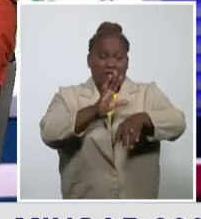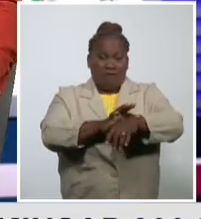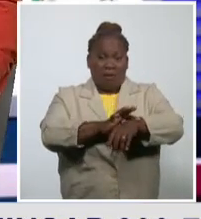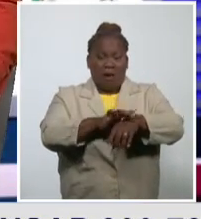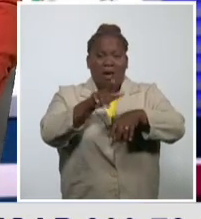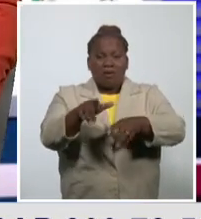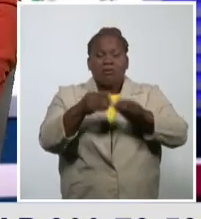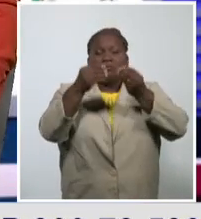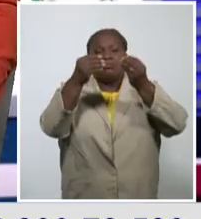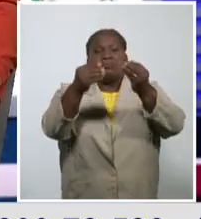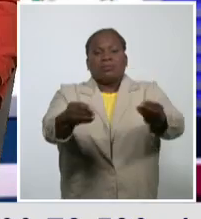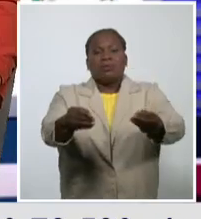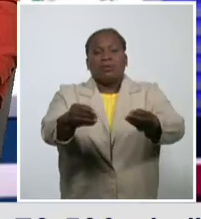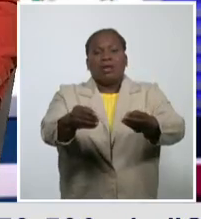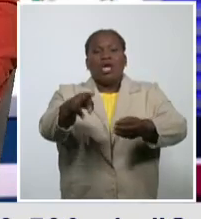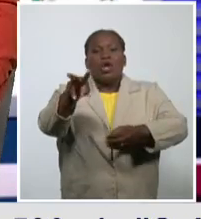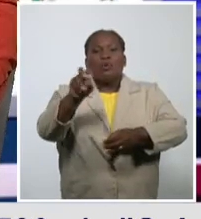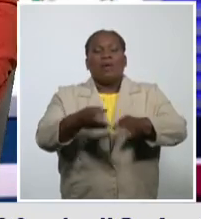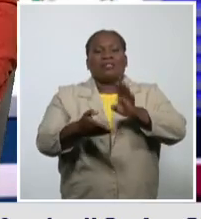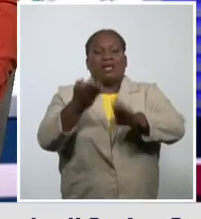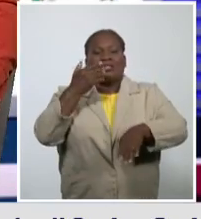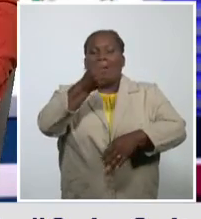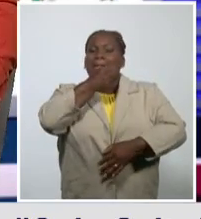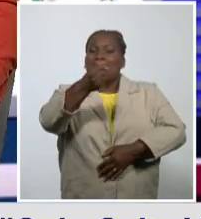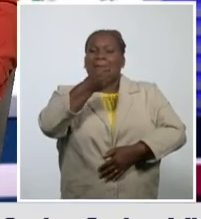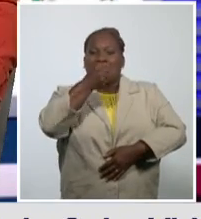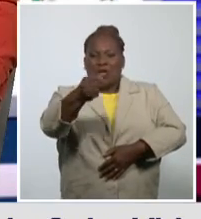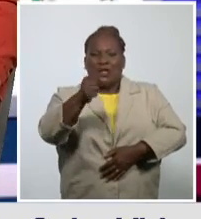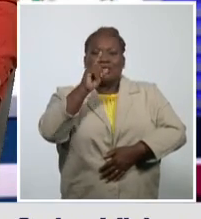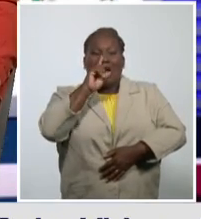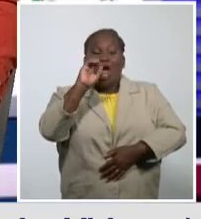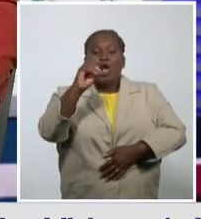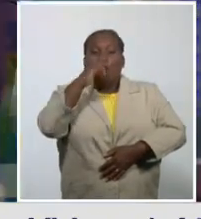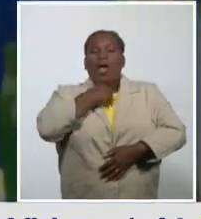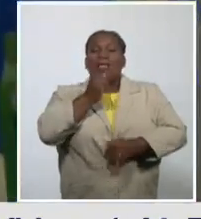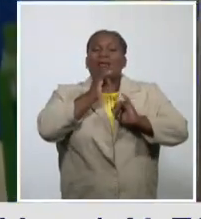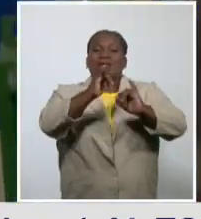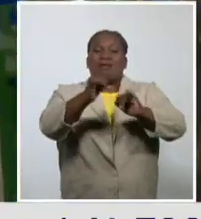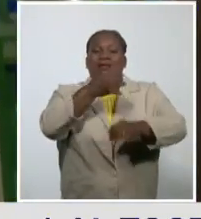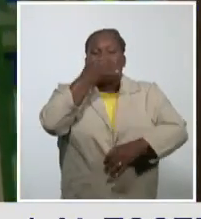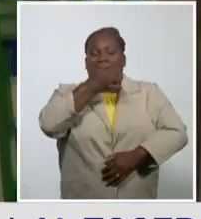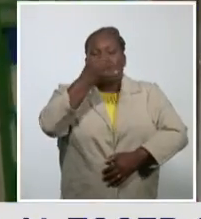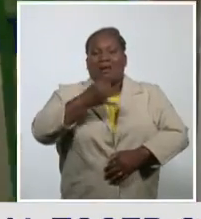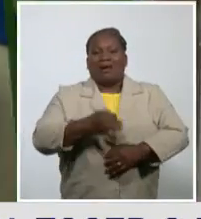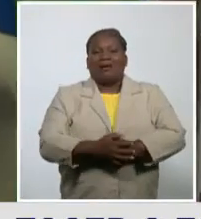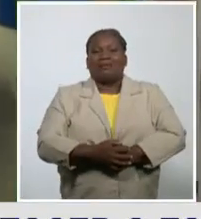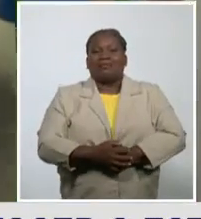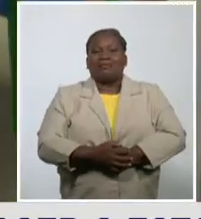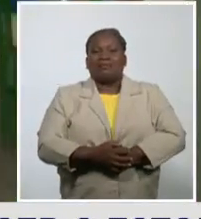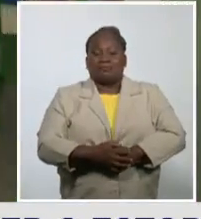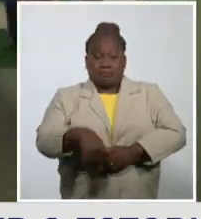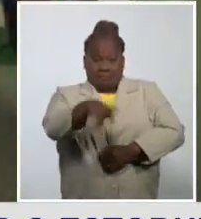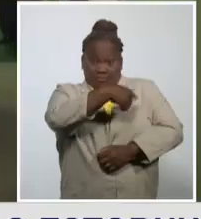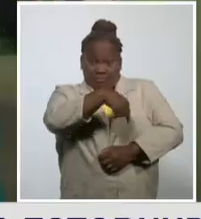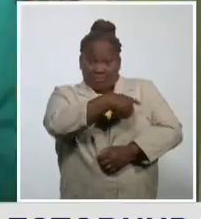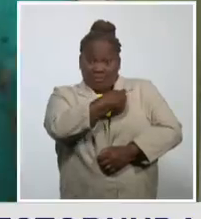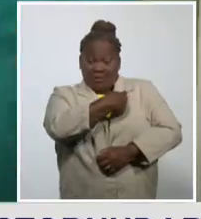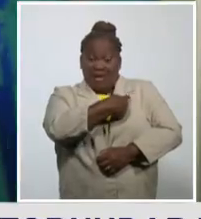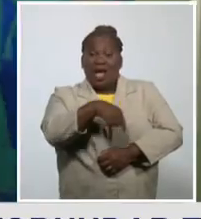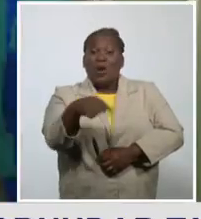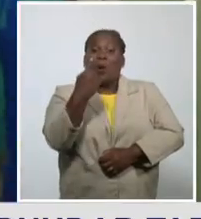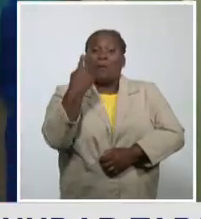otorgaron nuevas altas médicas. El periodista Noel Otaño tiene los detalles. Ellos son los primeros en vencer la